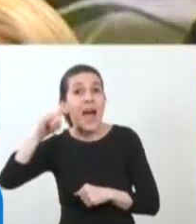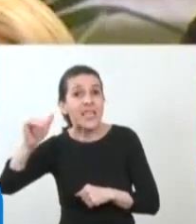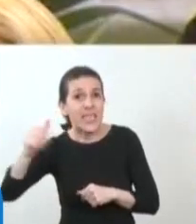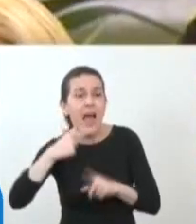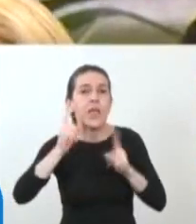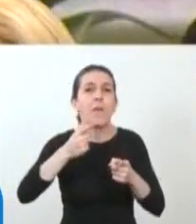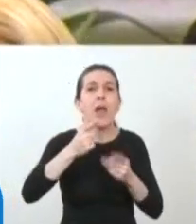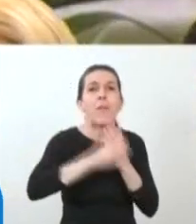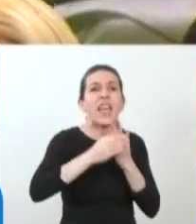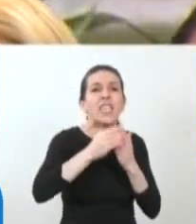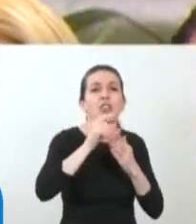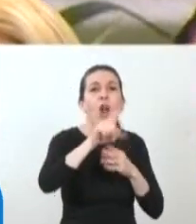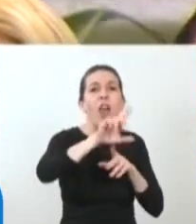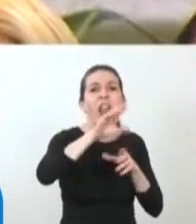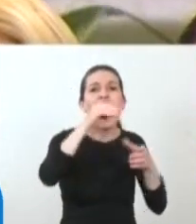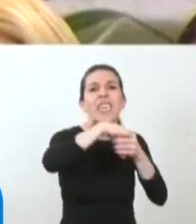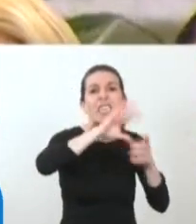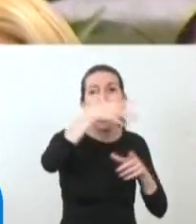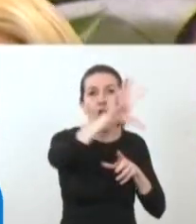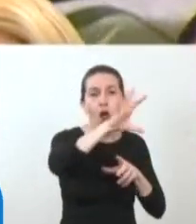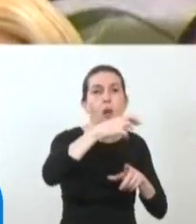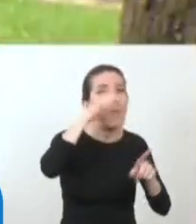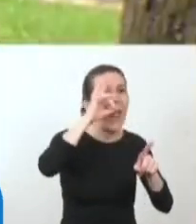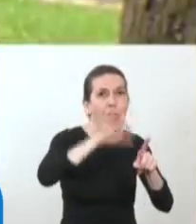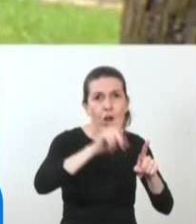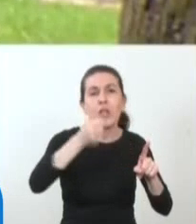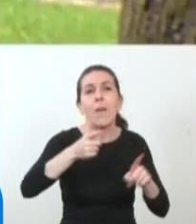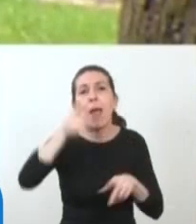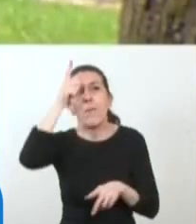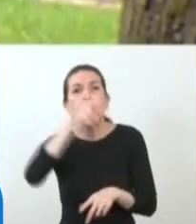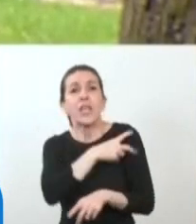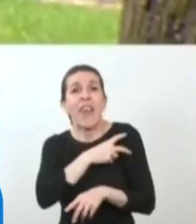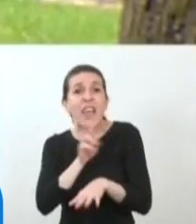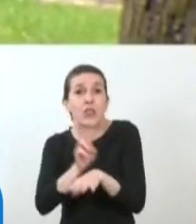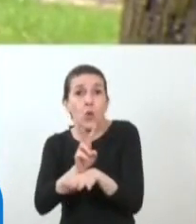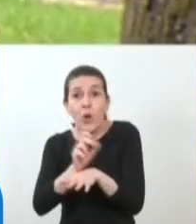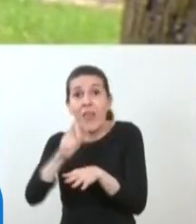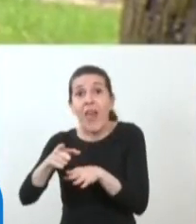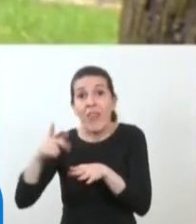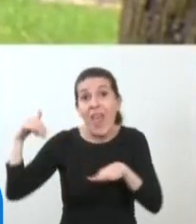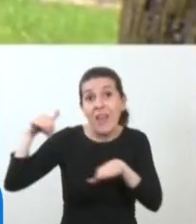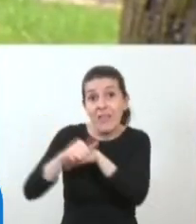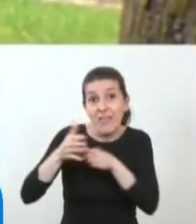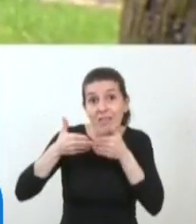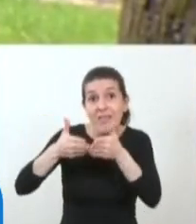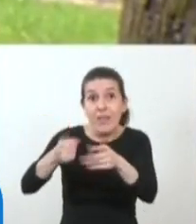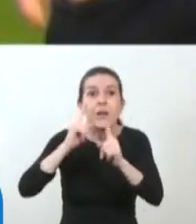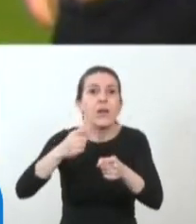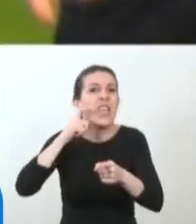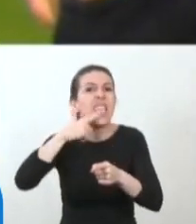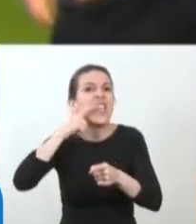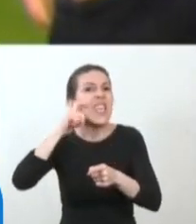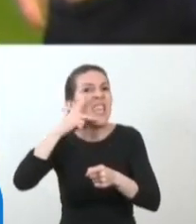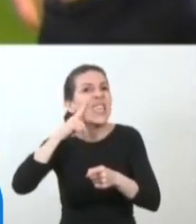del interior eduardo de pedro el señor director nacional de la policía de seguridad aeroportuarias jose glinsky y los señores